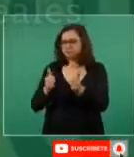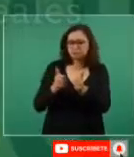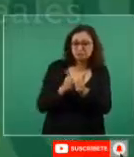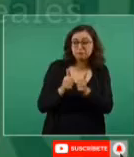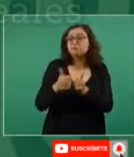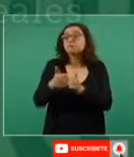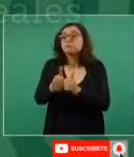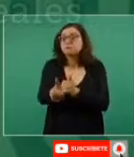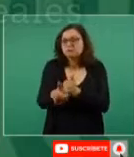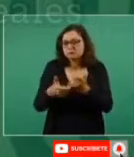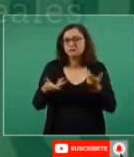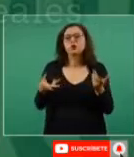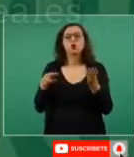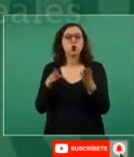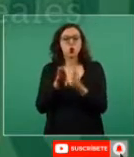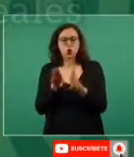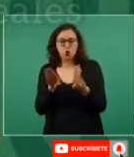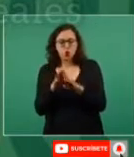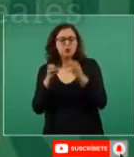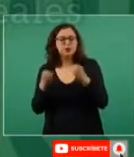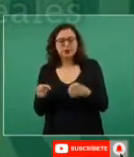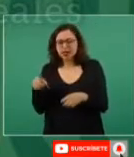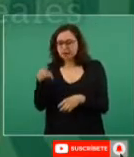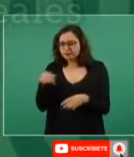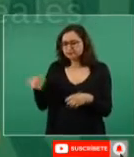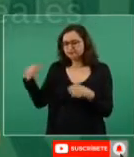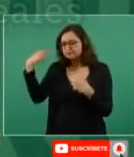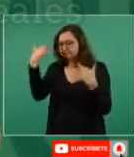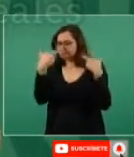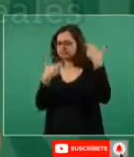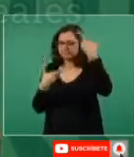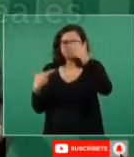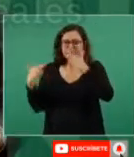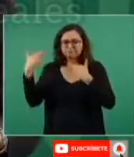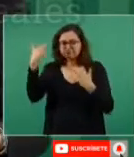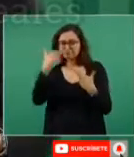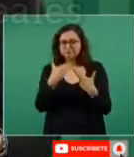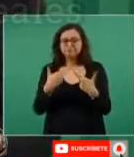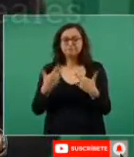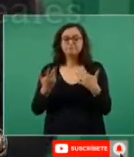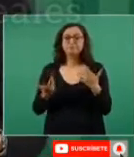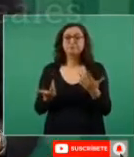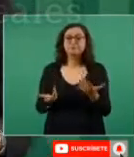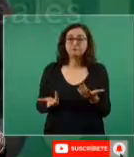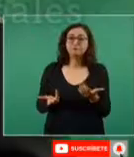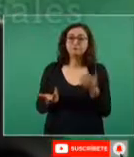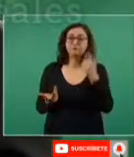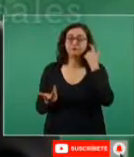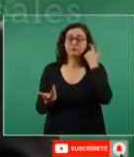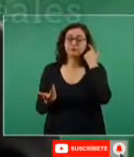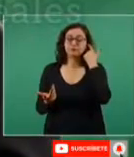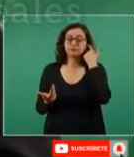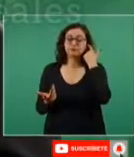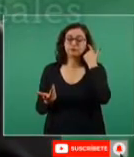que se pueda saber